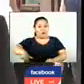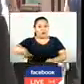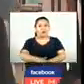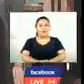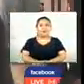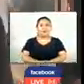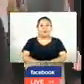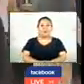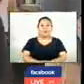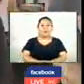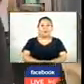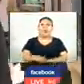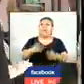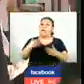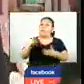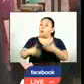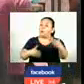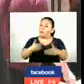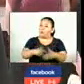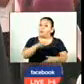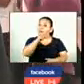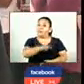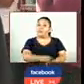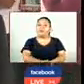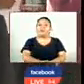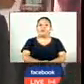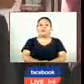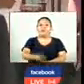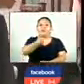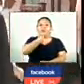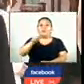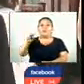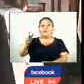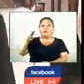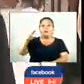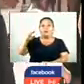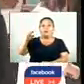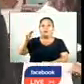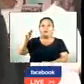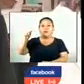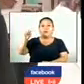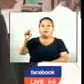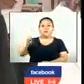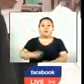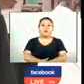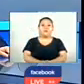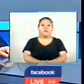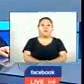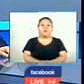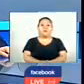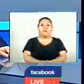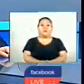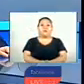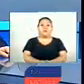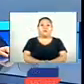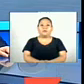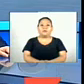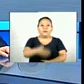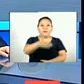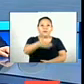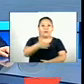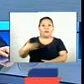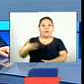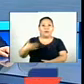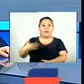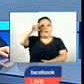El programa se ha ido extendiendo desde entonces Vicente Calderón Voz de América Tijuana Y el presidente de